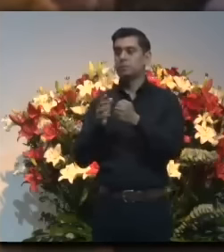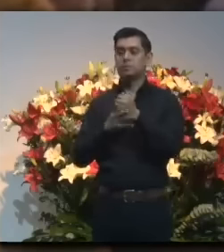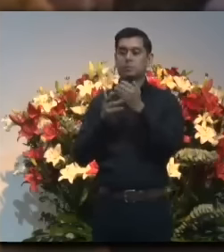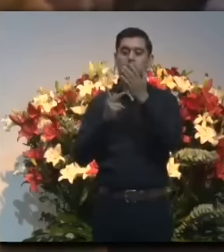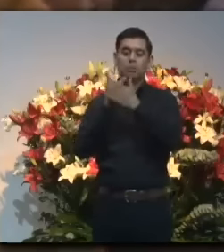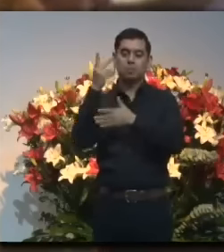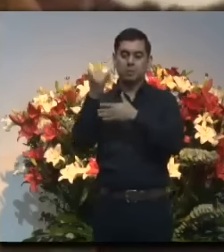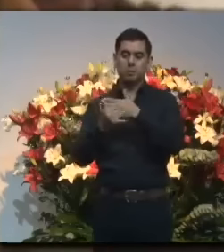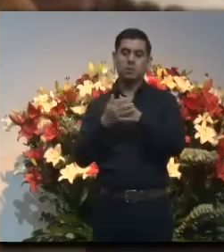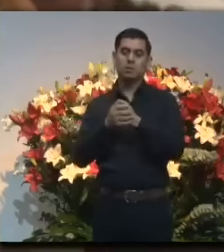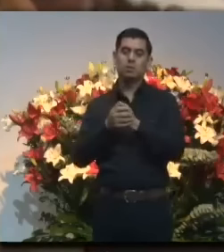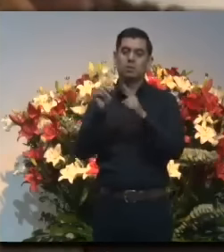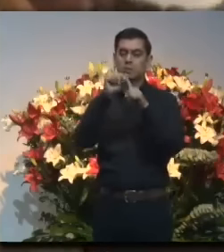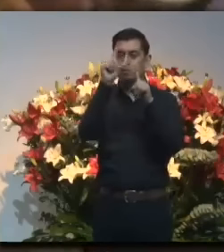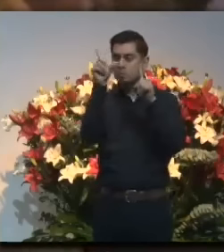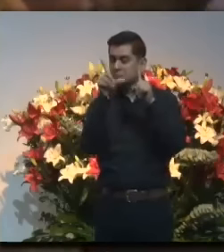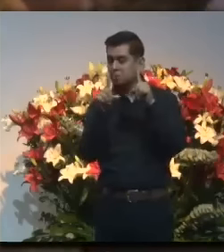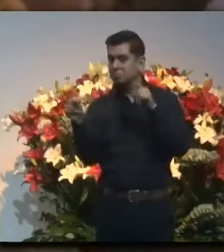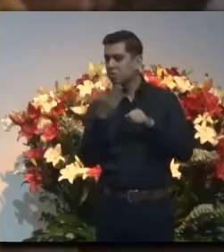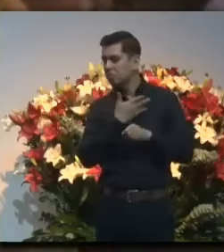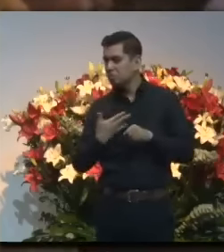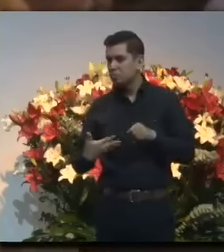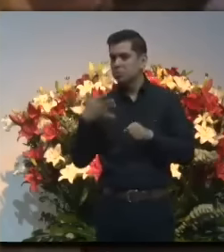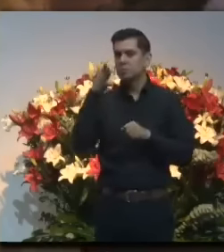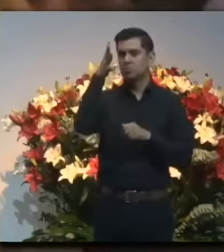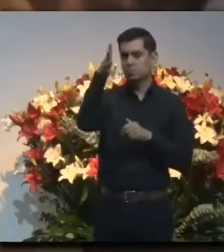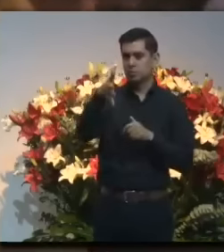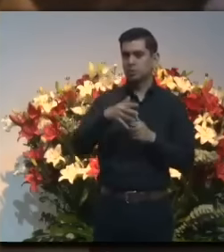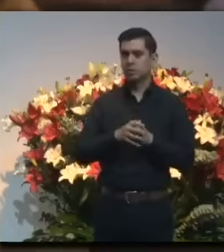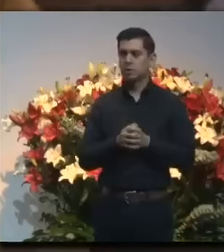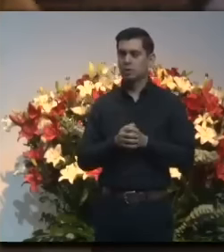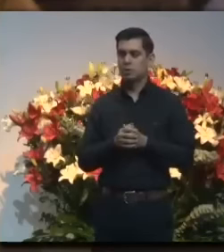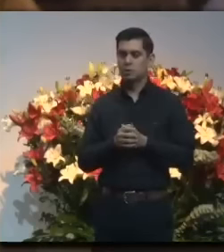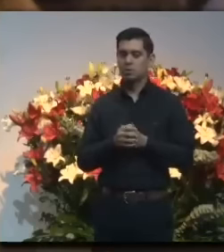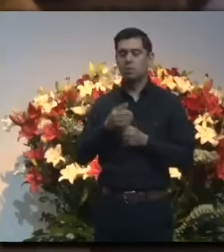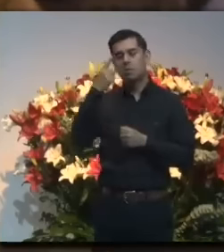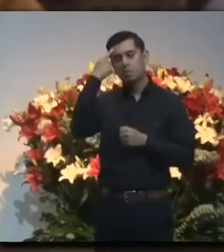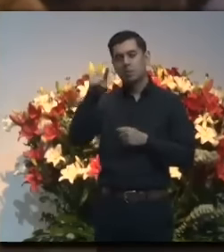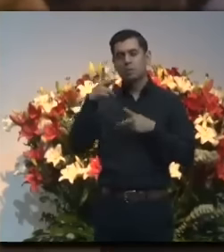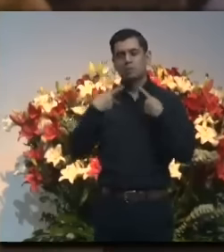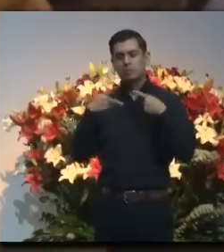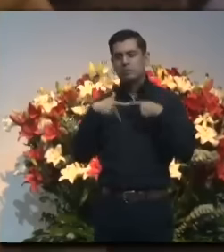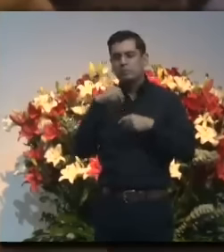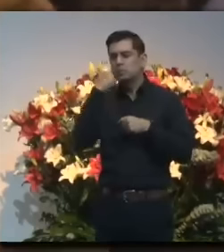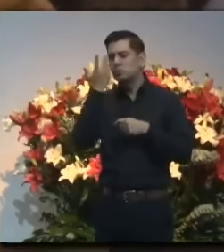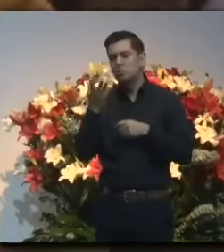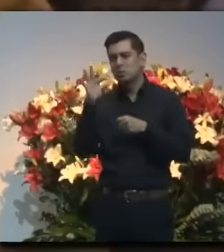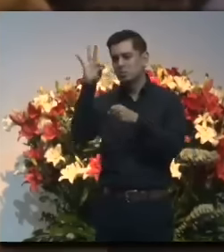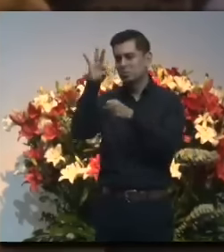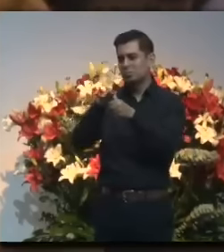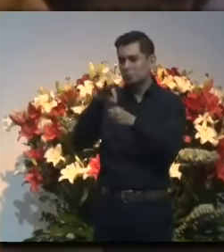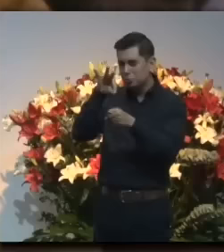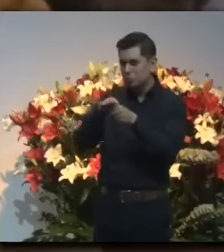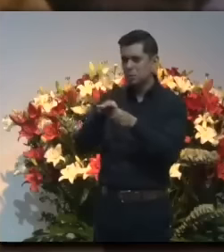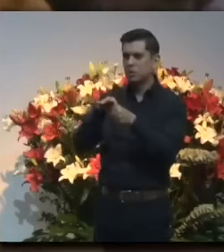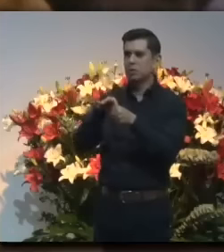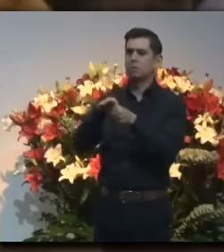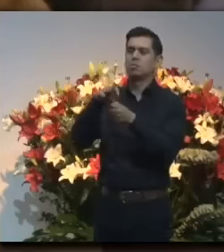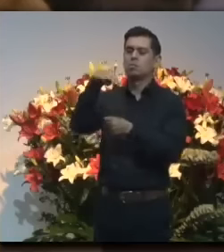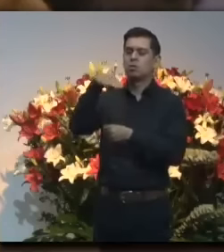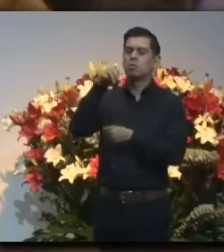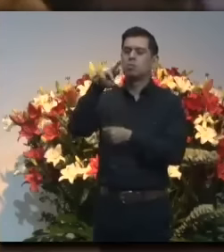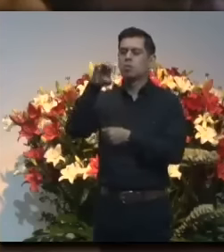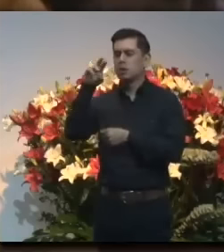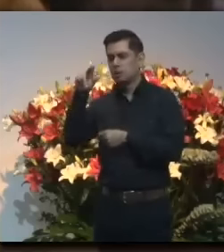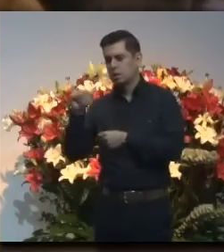claro para varios, y por eso mi pregunta es, para personas que no queremos votar por Morena o que no visibilizan el daño que ha hecho este sexenio, ¿qué